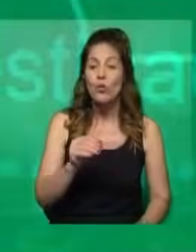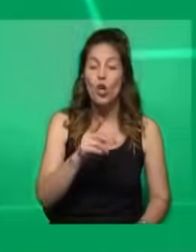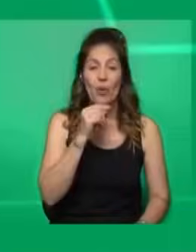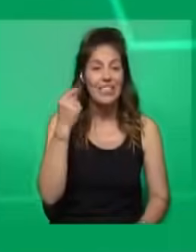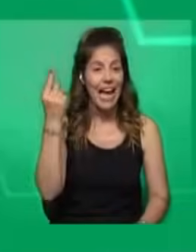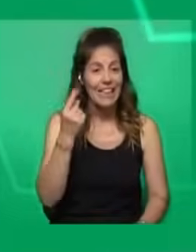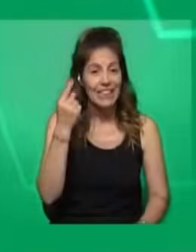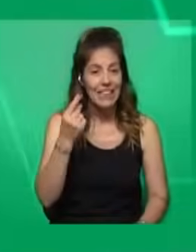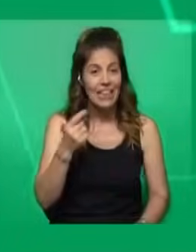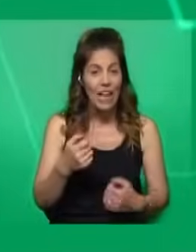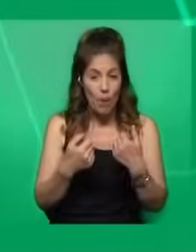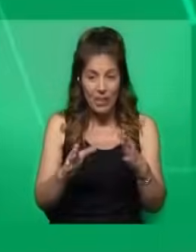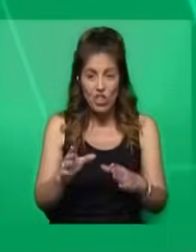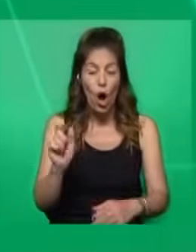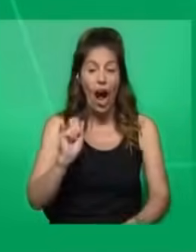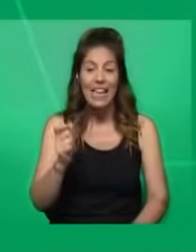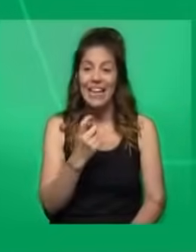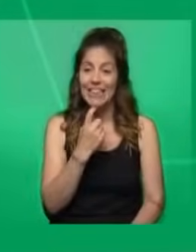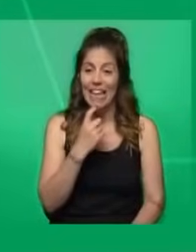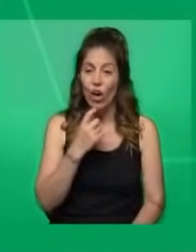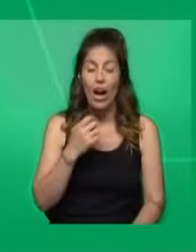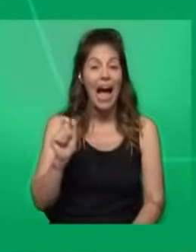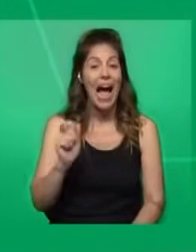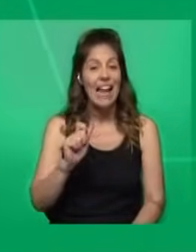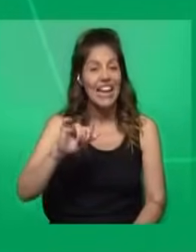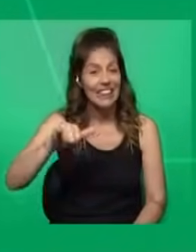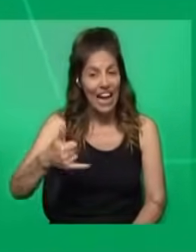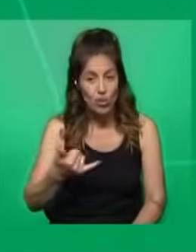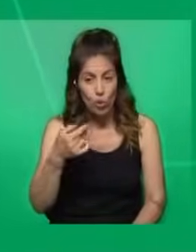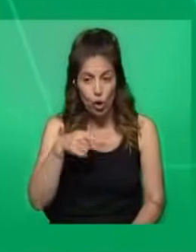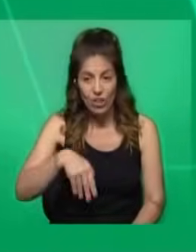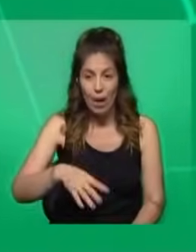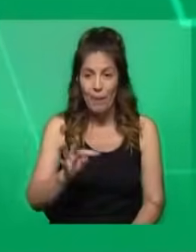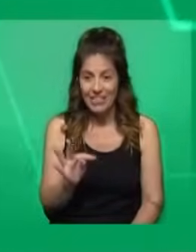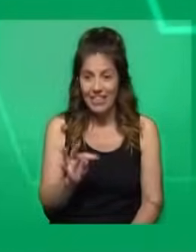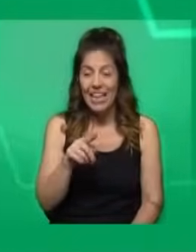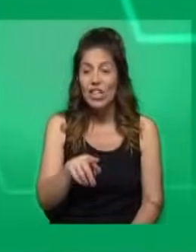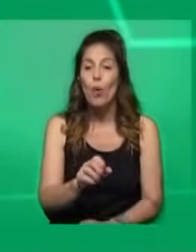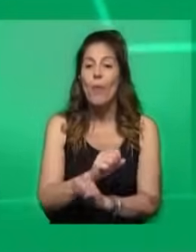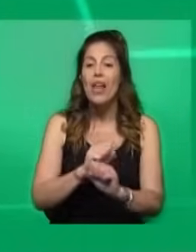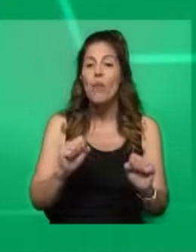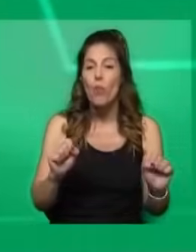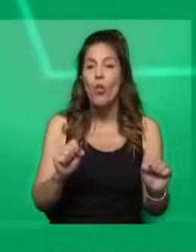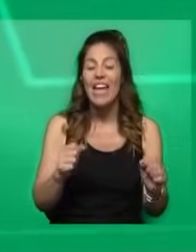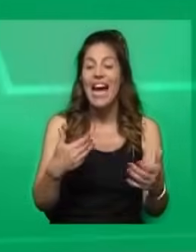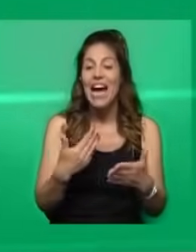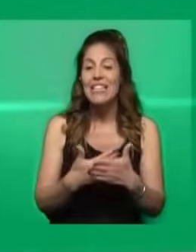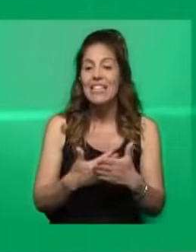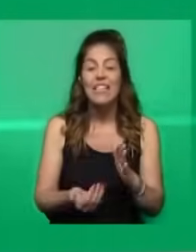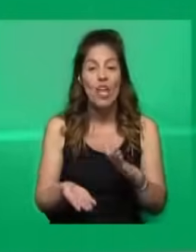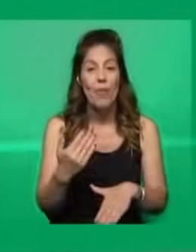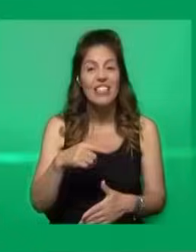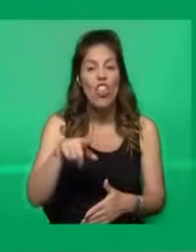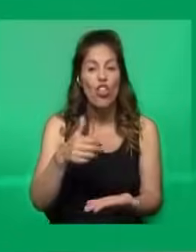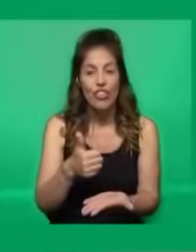activó además de la alerta roja una alerta Azul contra el narcotraficante sí Esto es para poder acercarse más a su